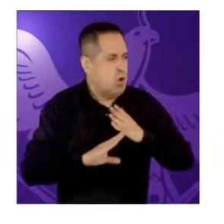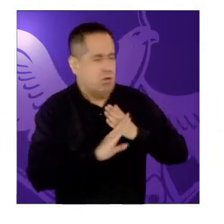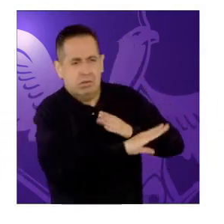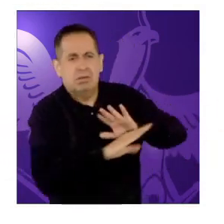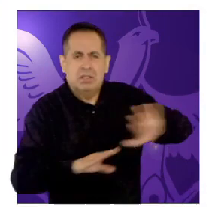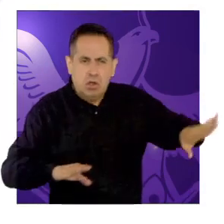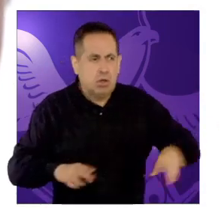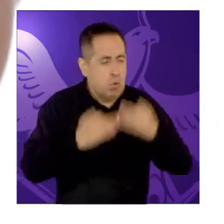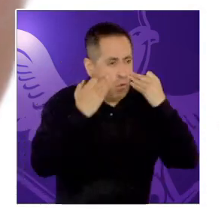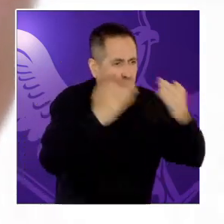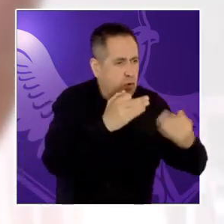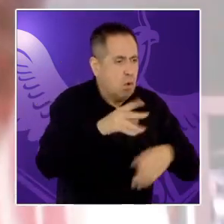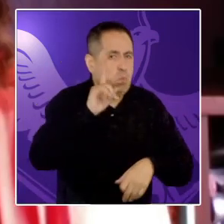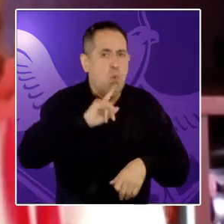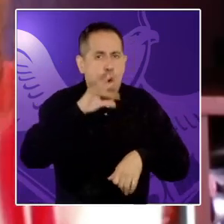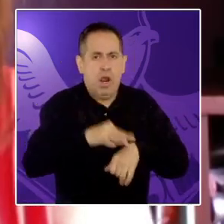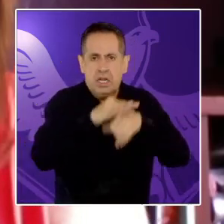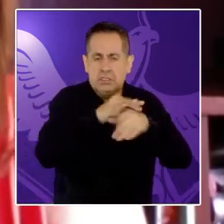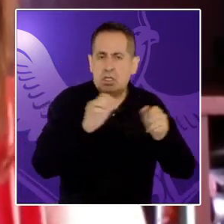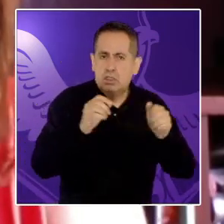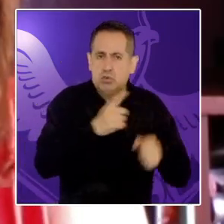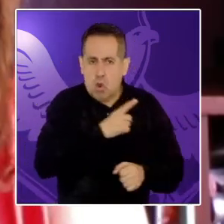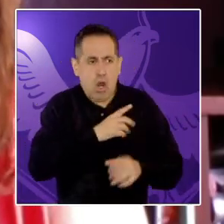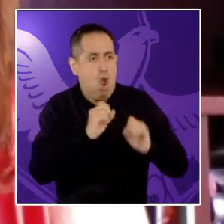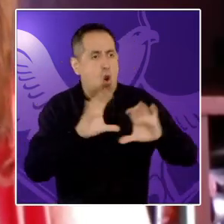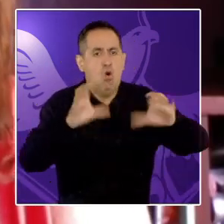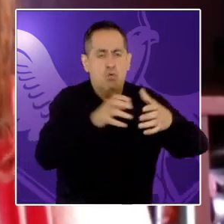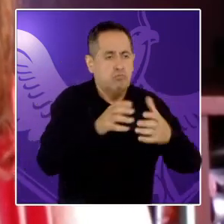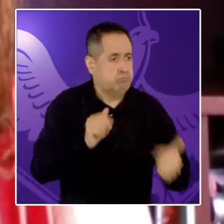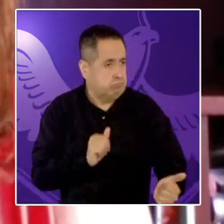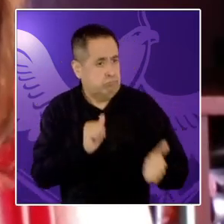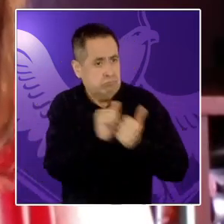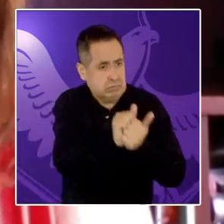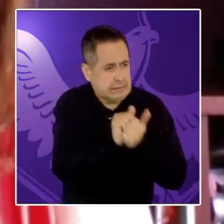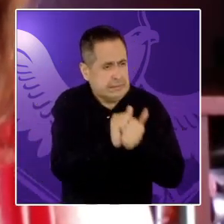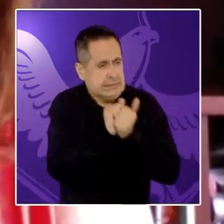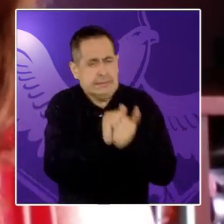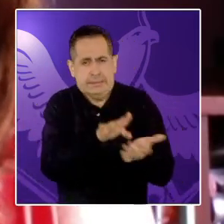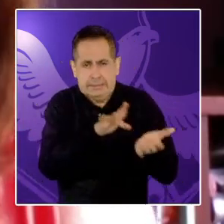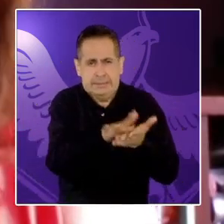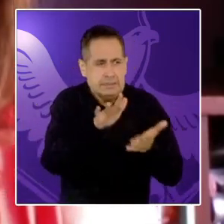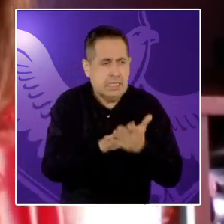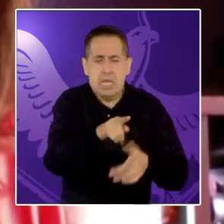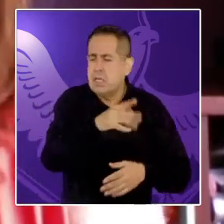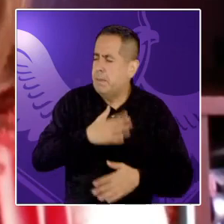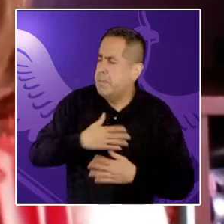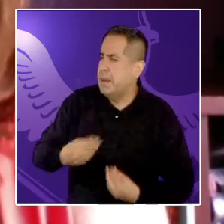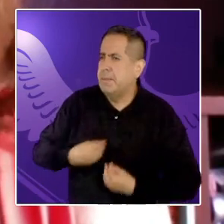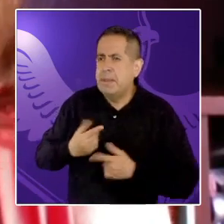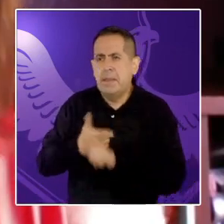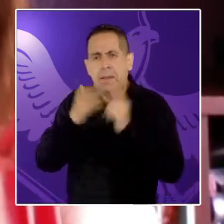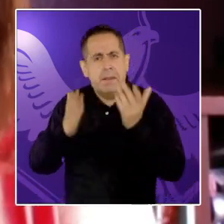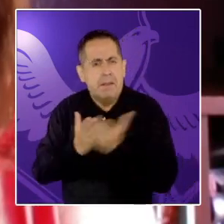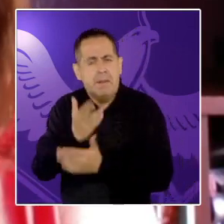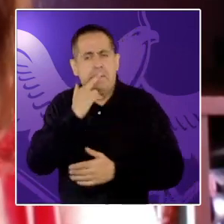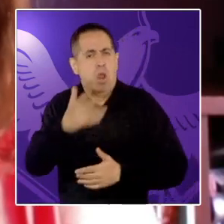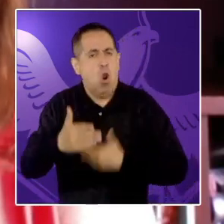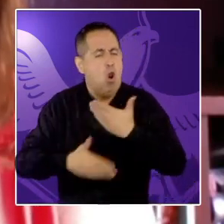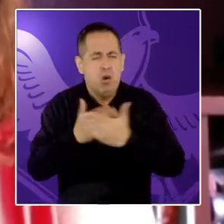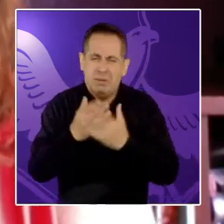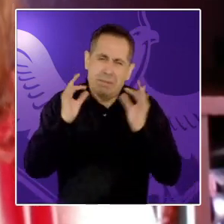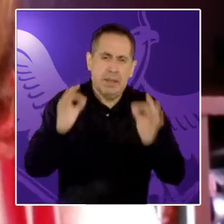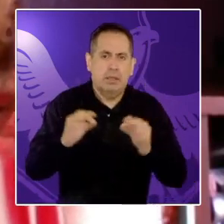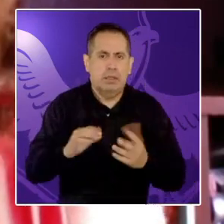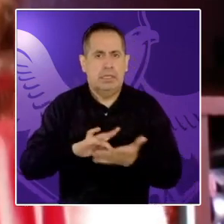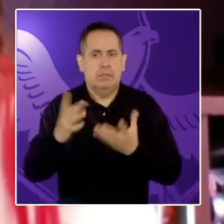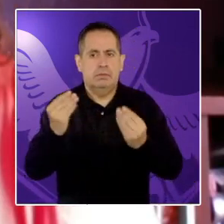que eliminen los patógenos y nos permitan evidenciar lo que las mujeres solas y en colectivo, cuando las acompañamos adecuadamente, pueden